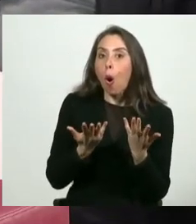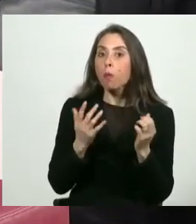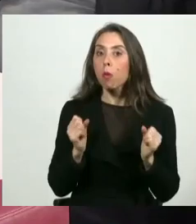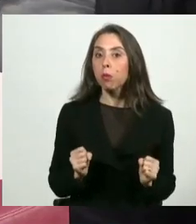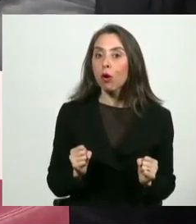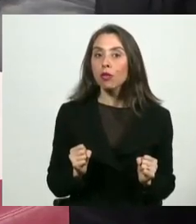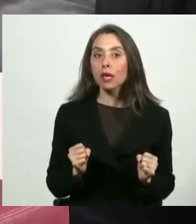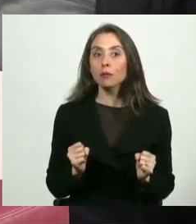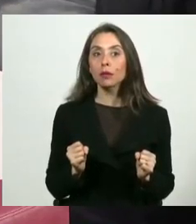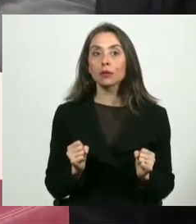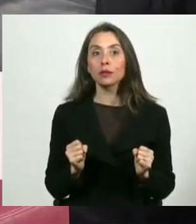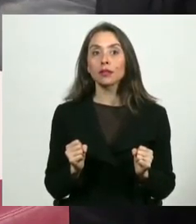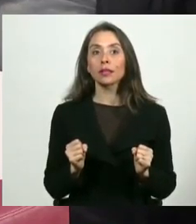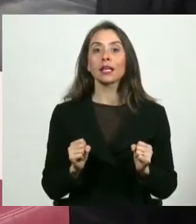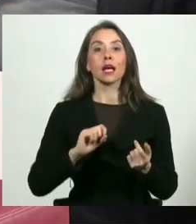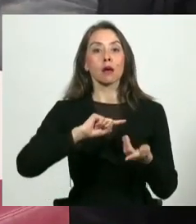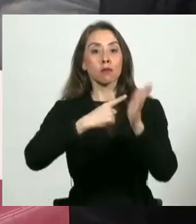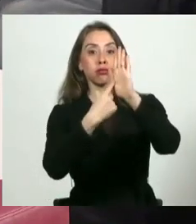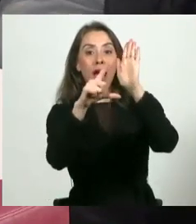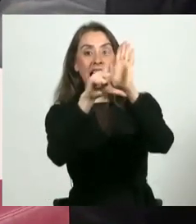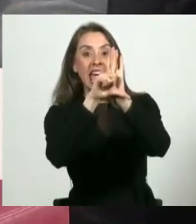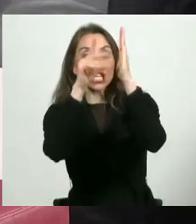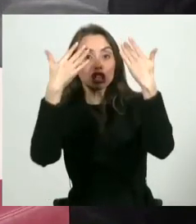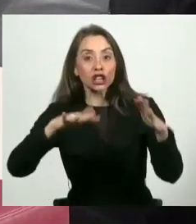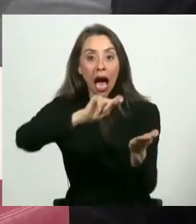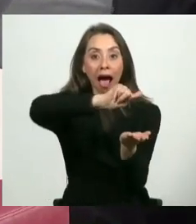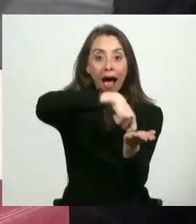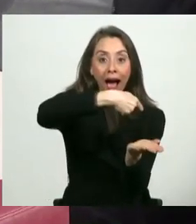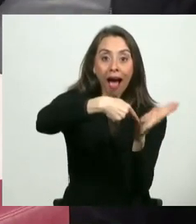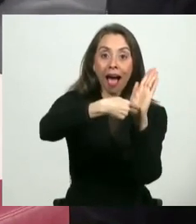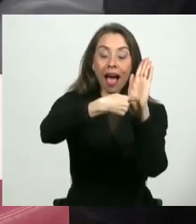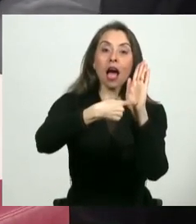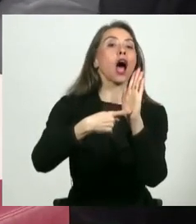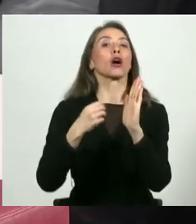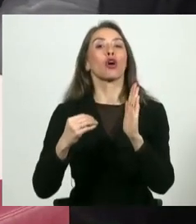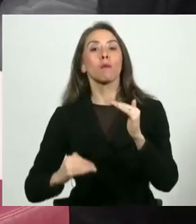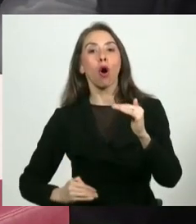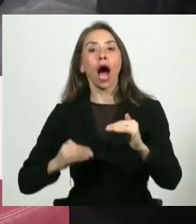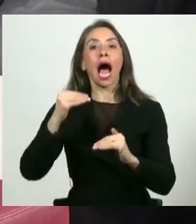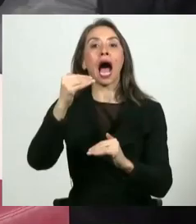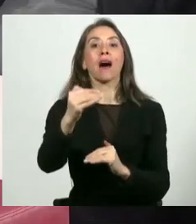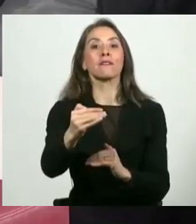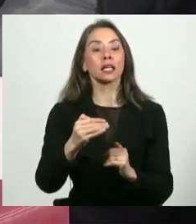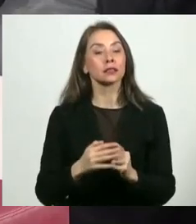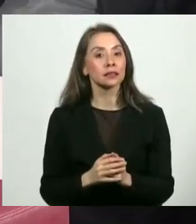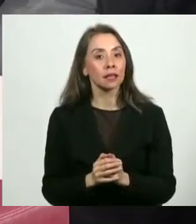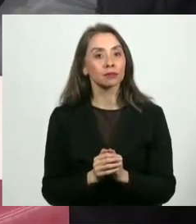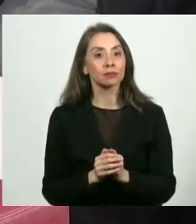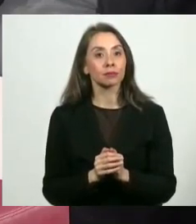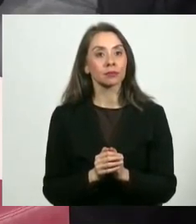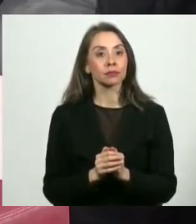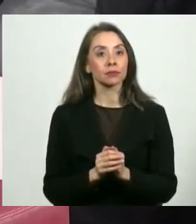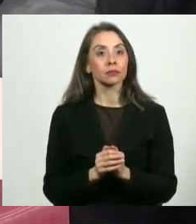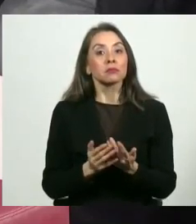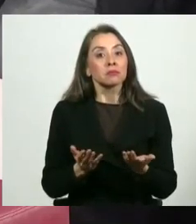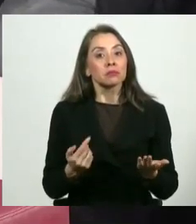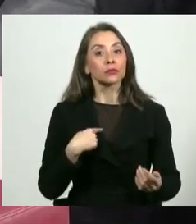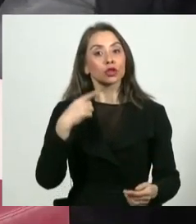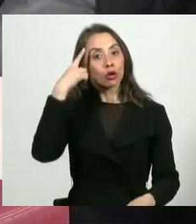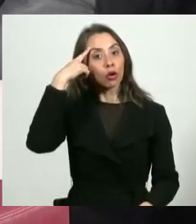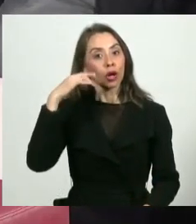poder, cuando ya sea ley, de poder estar avanzados. Por lo tanto, creo